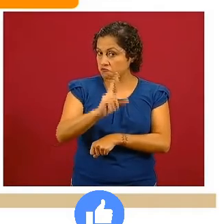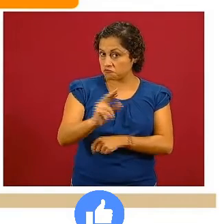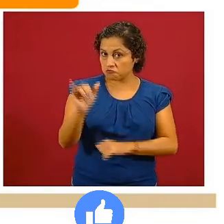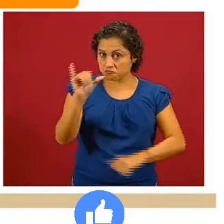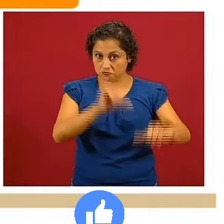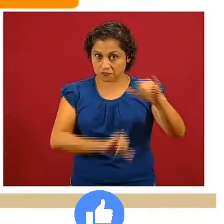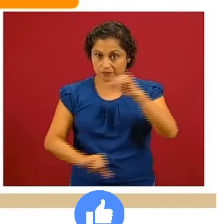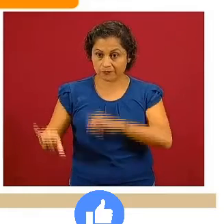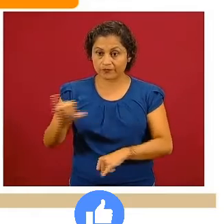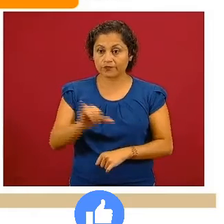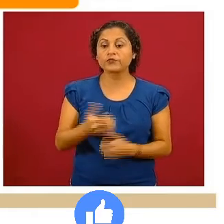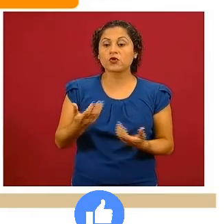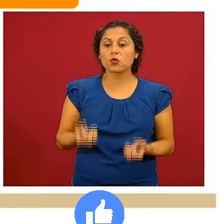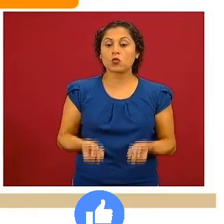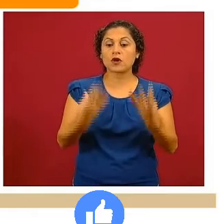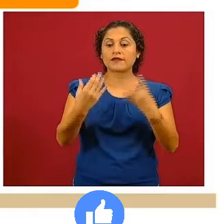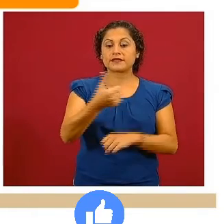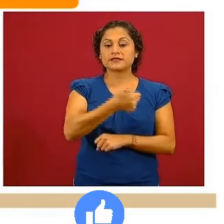son